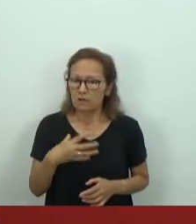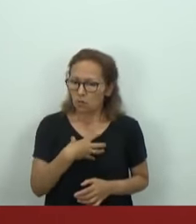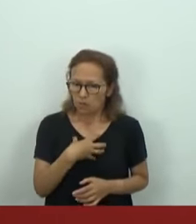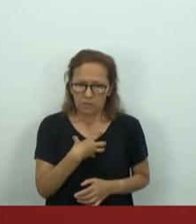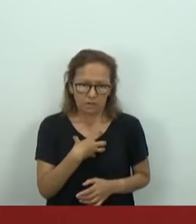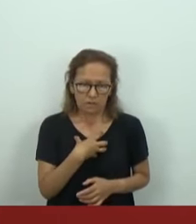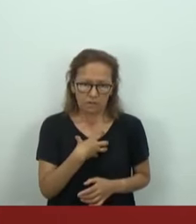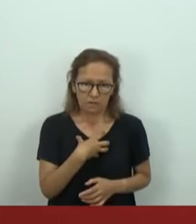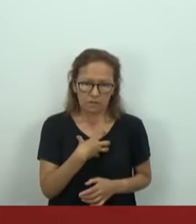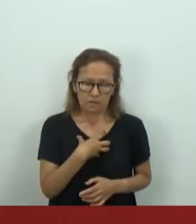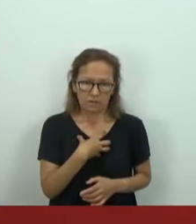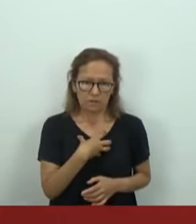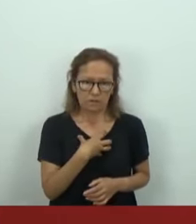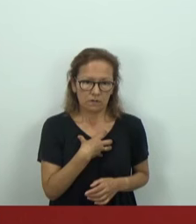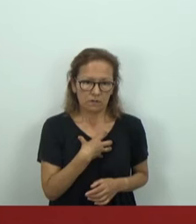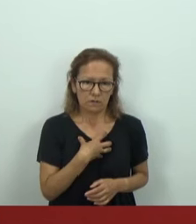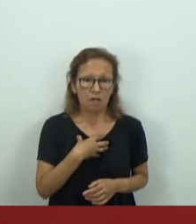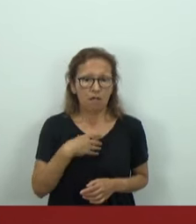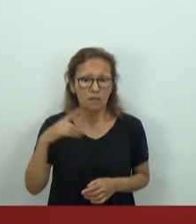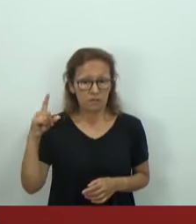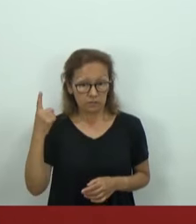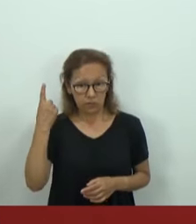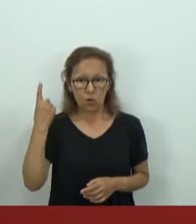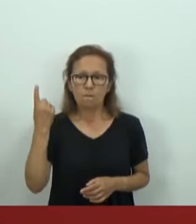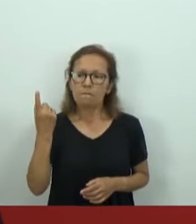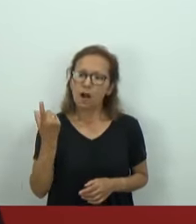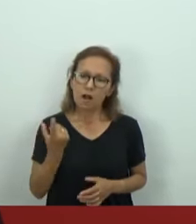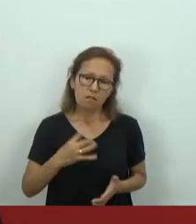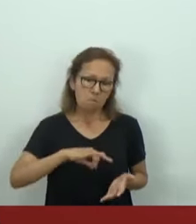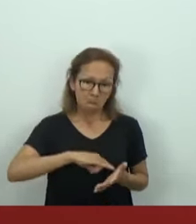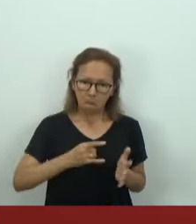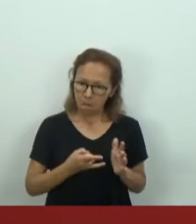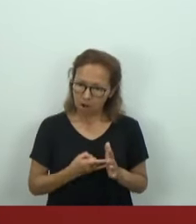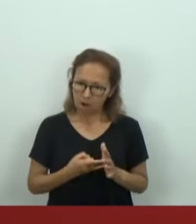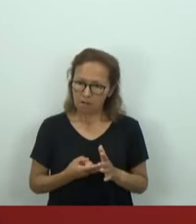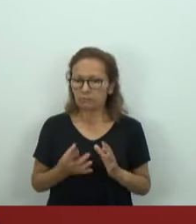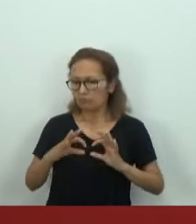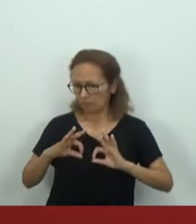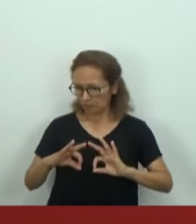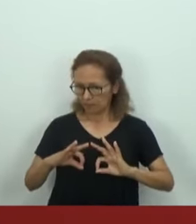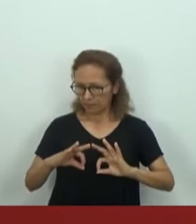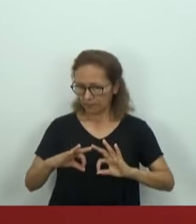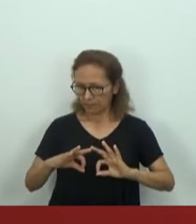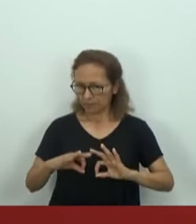Eso era un gran riesgo, pero Dios lo hizo. Y Jesucristo era completamente hombre.